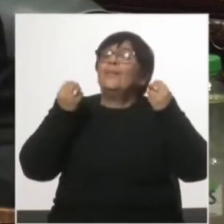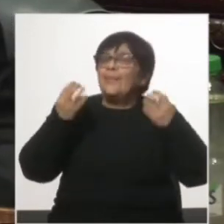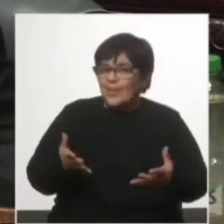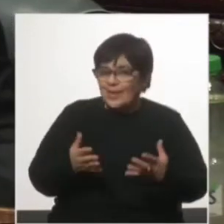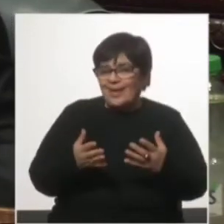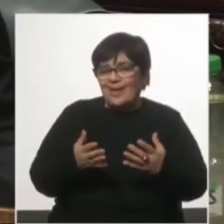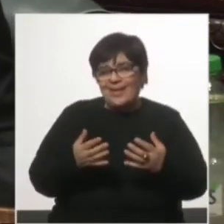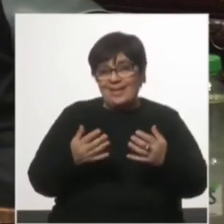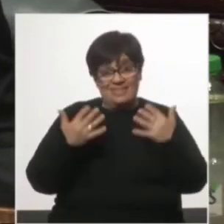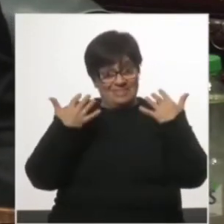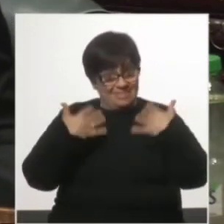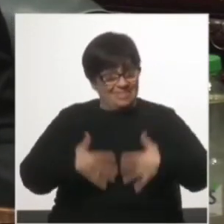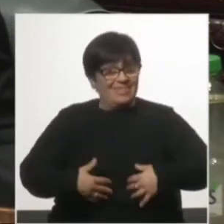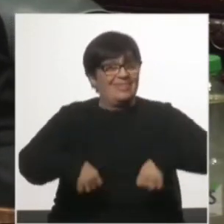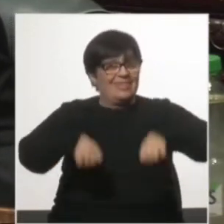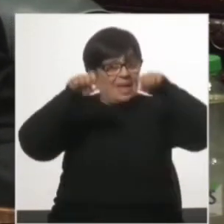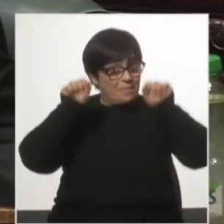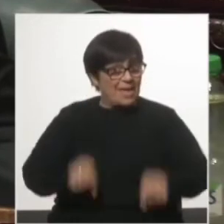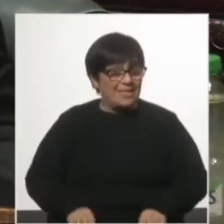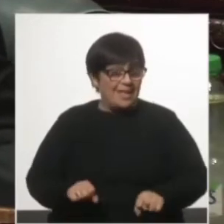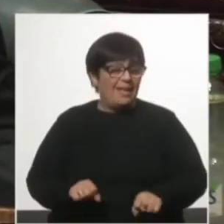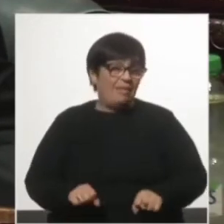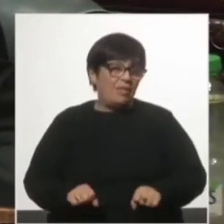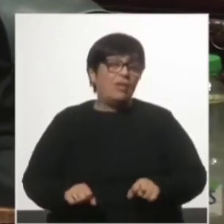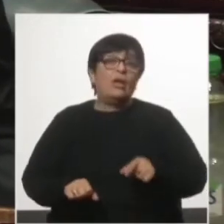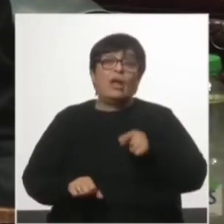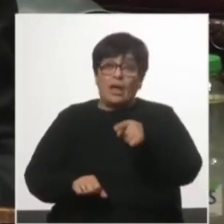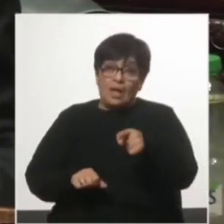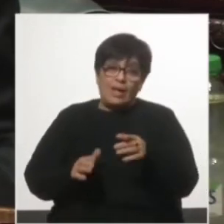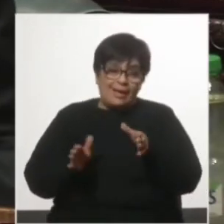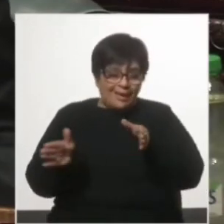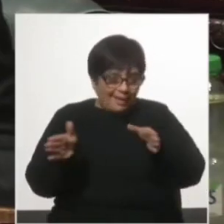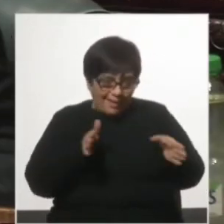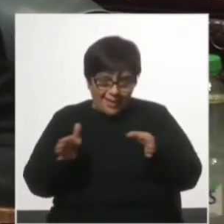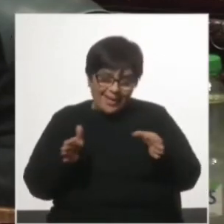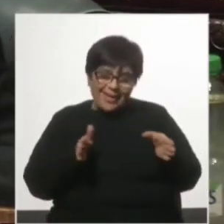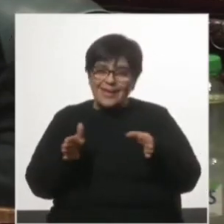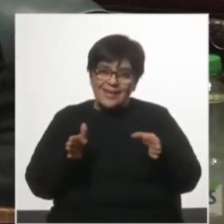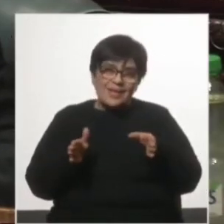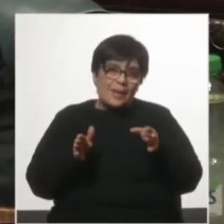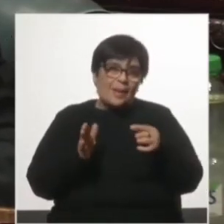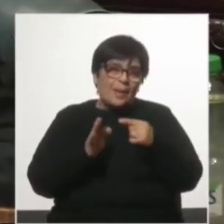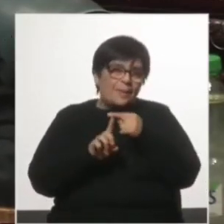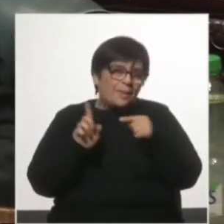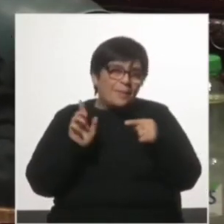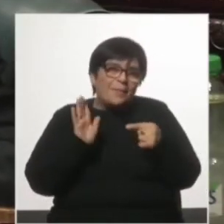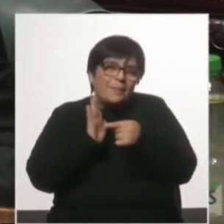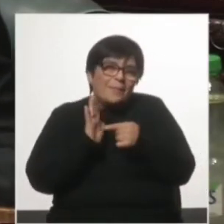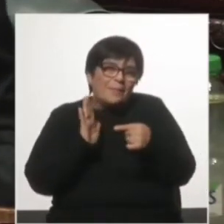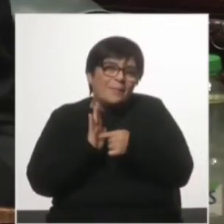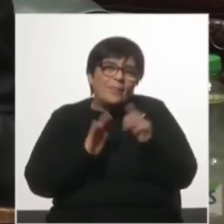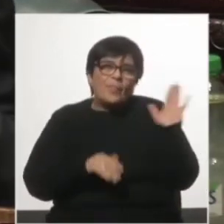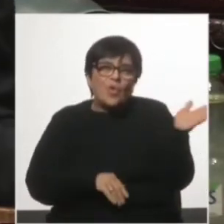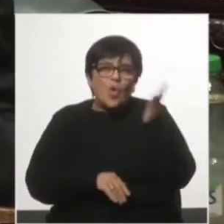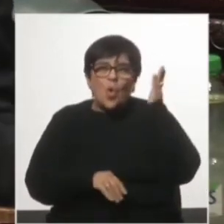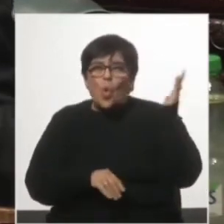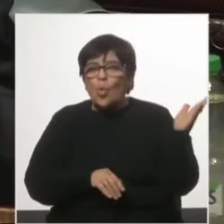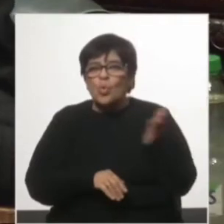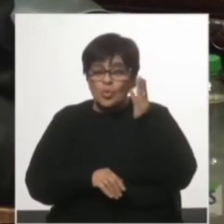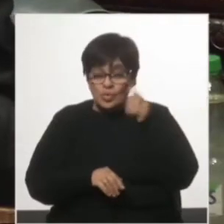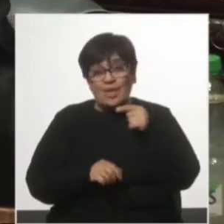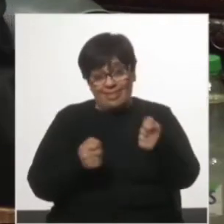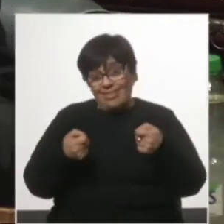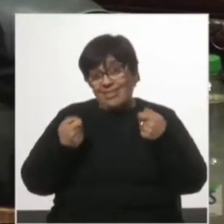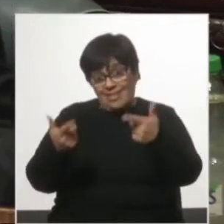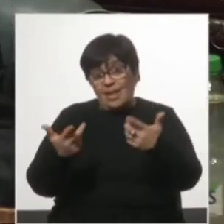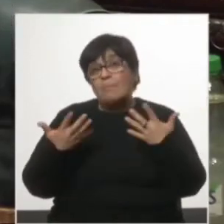sobrecumplió, ¿sí?, hubo un margen de aproximadamente medio punto del producto que podía haberse volcado